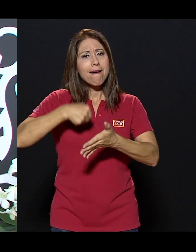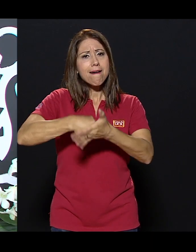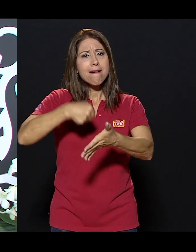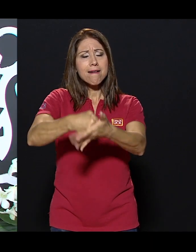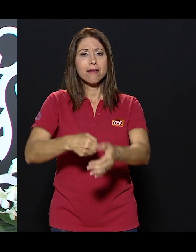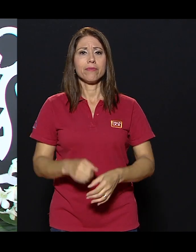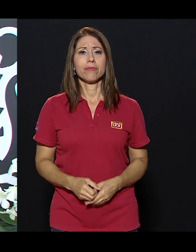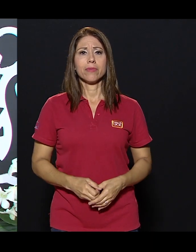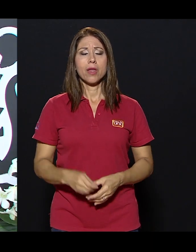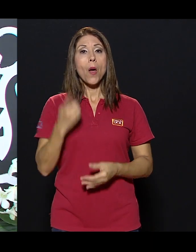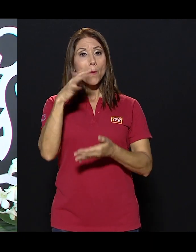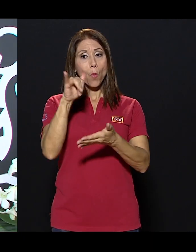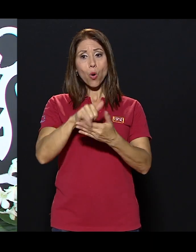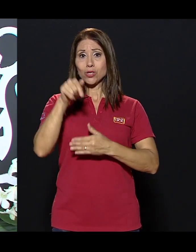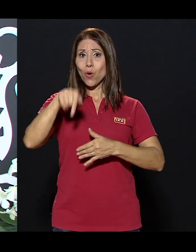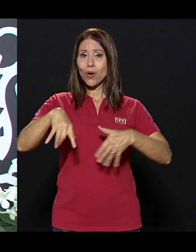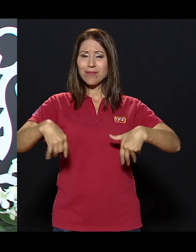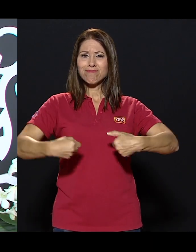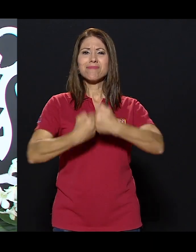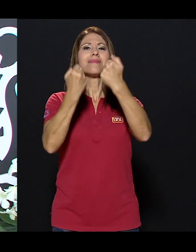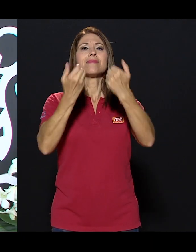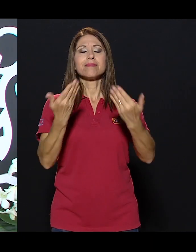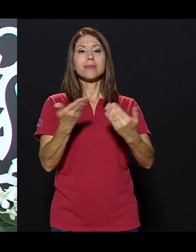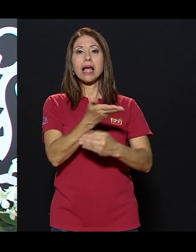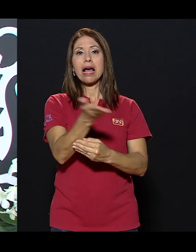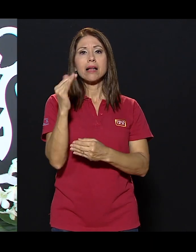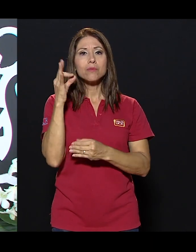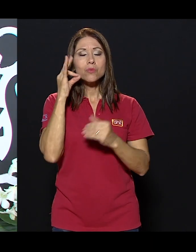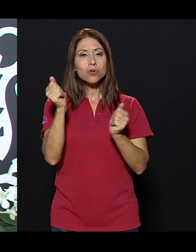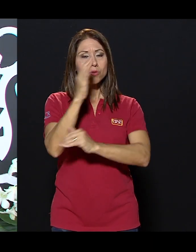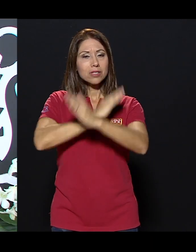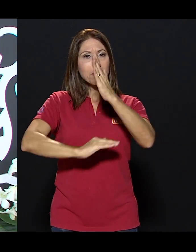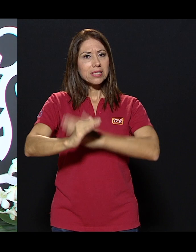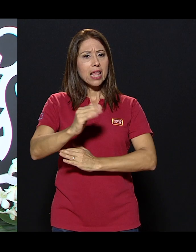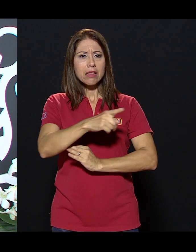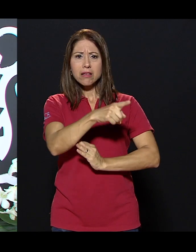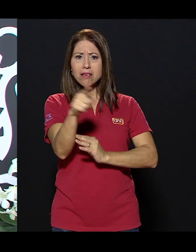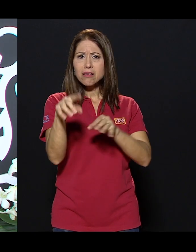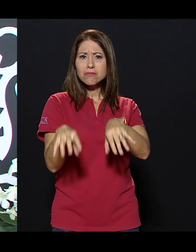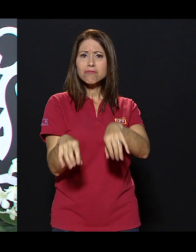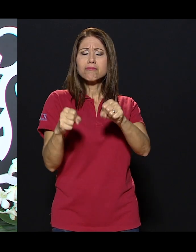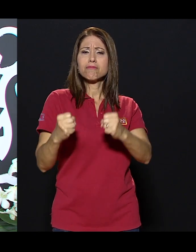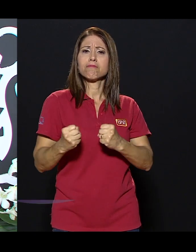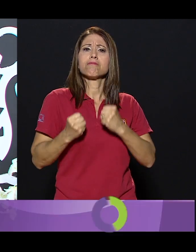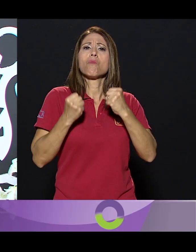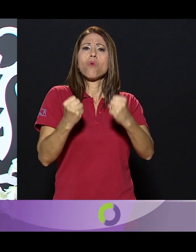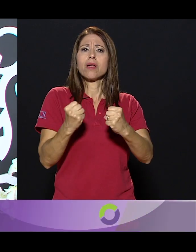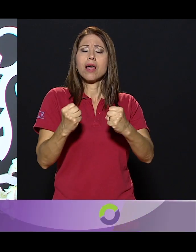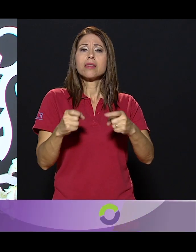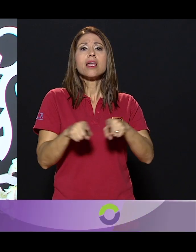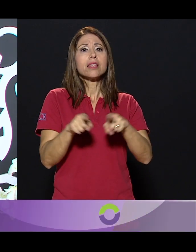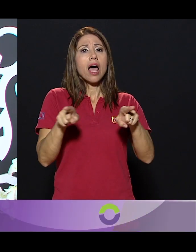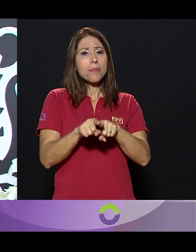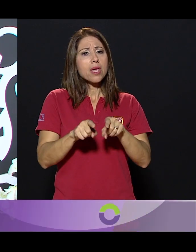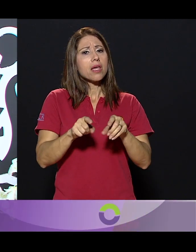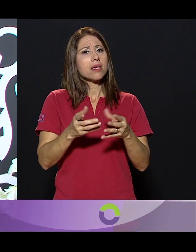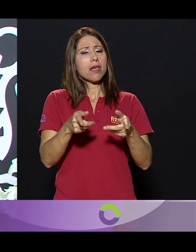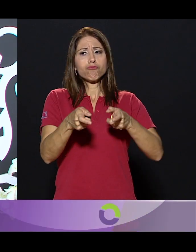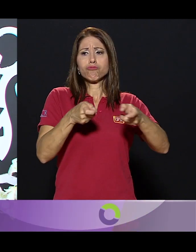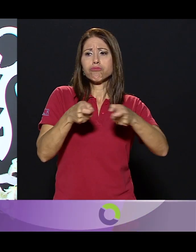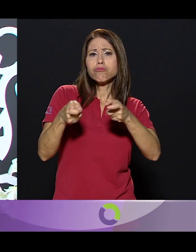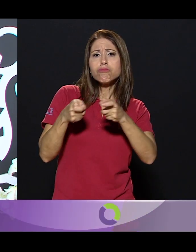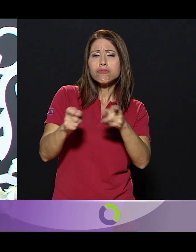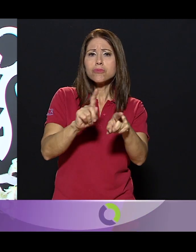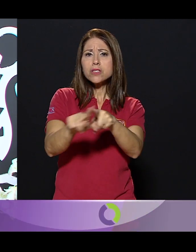por eso. Y por eso hoy día el desafío es a las mujeres con discapacidad a empoderarse, a apropiarse también de esos espacios,